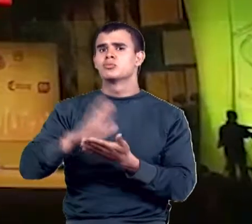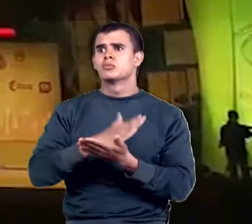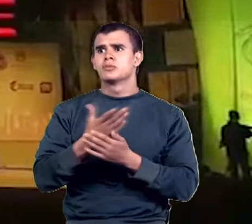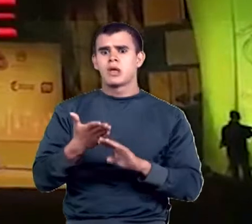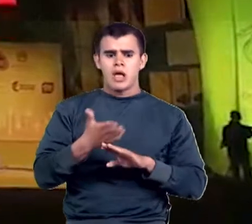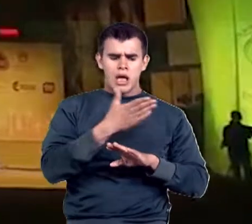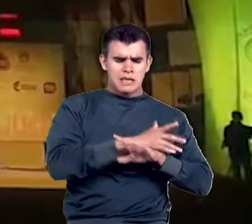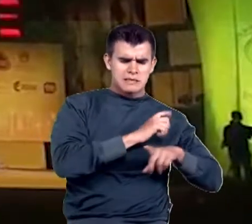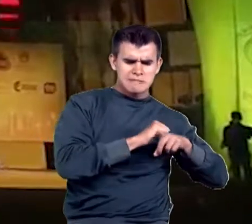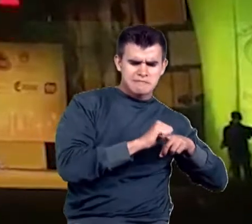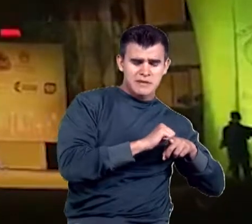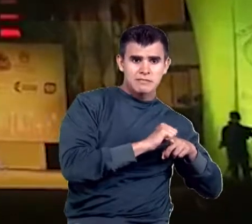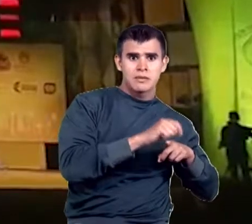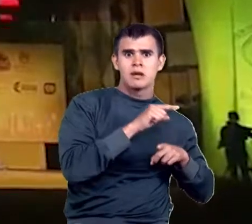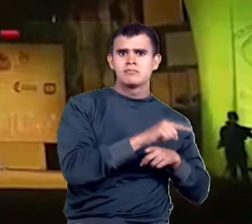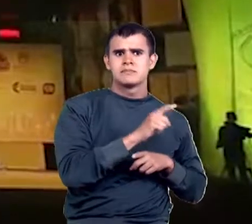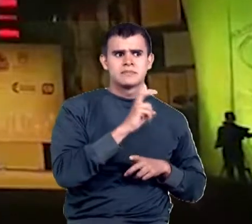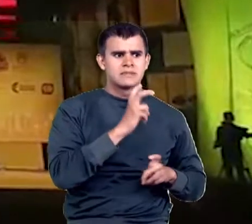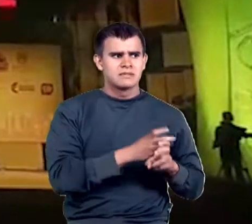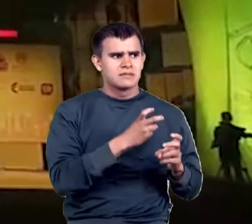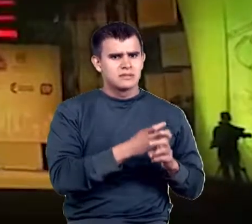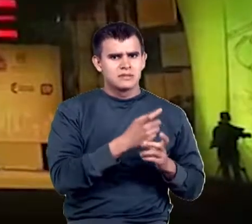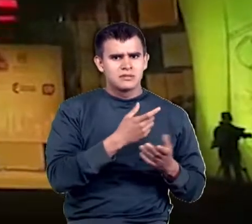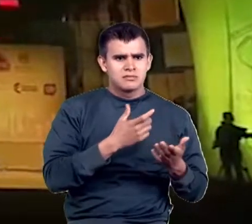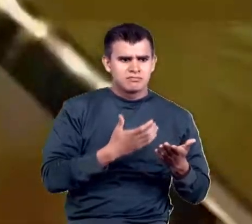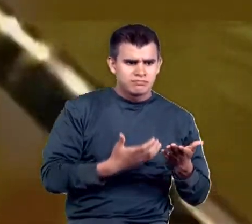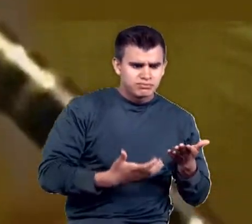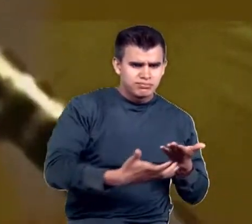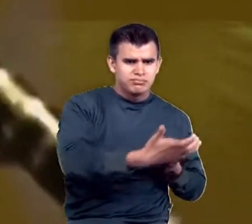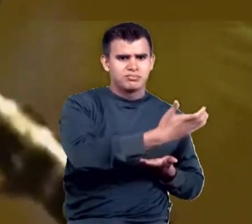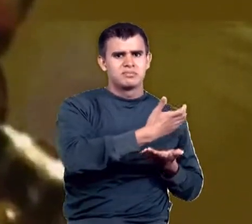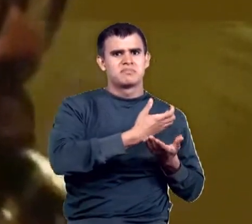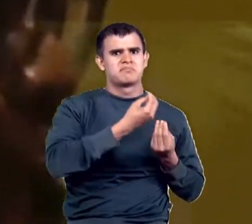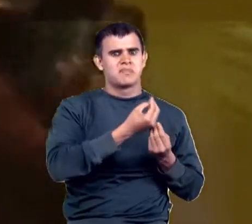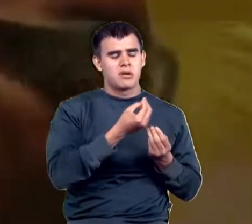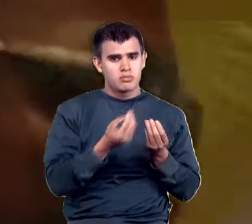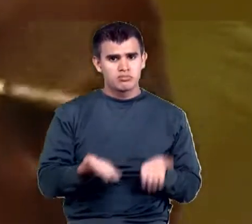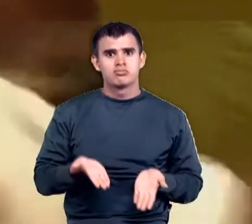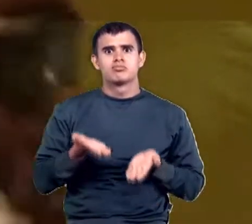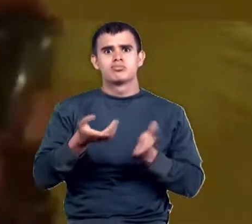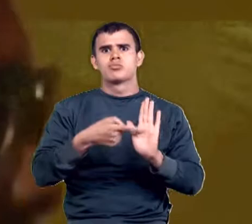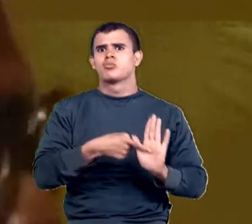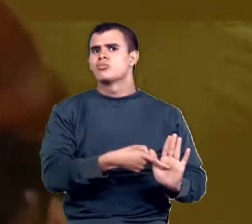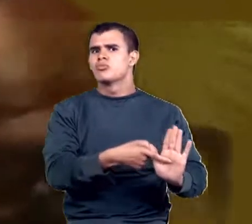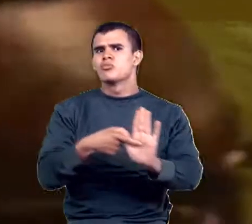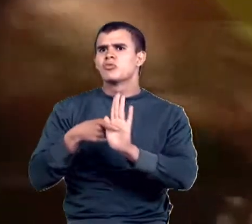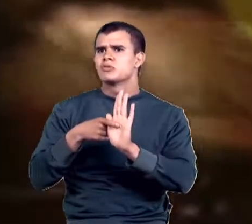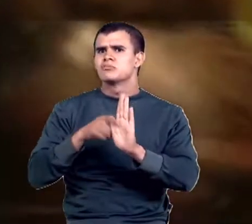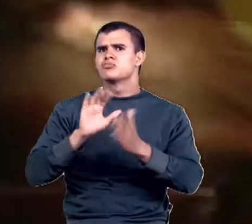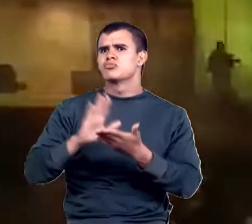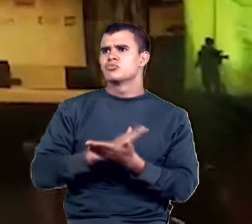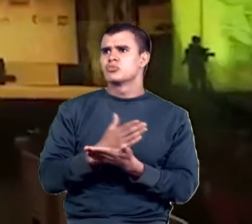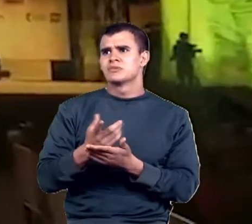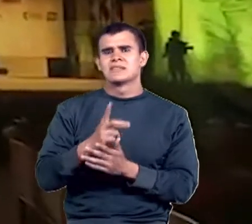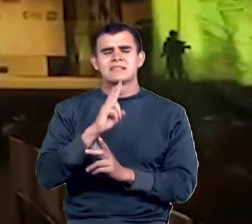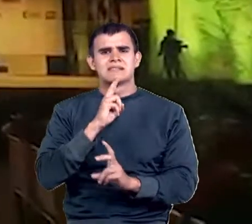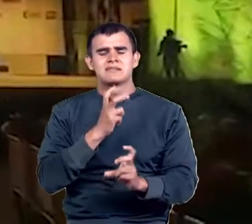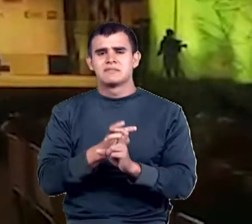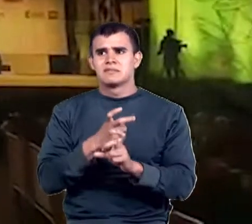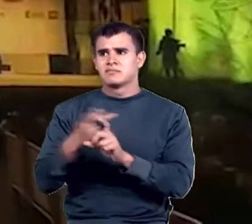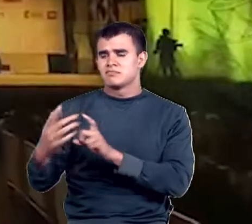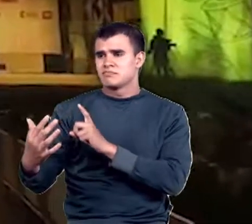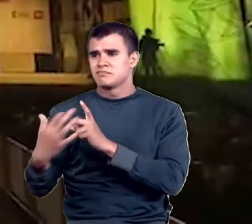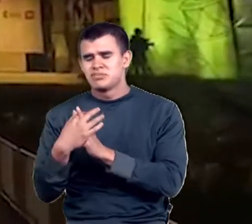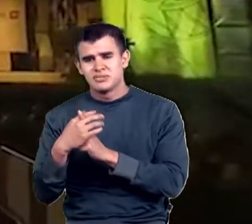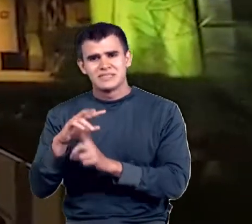trabajo no solo musical, sino también social y económico. Estos músicos que deciden apropiarse de su cultura y visibilizarla, literalmente deben